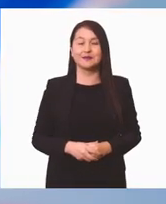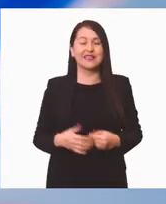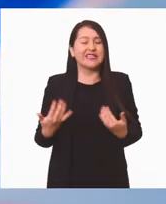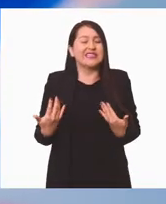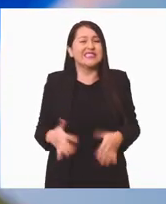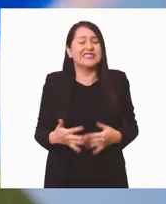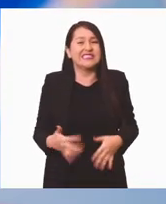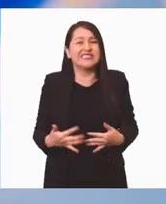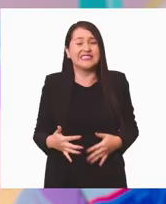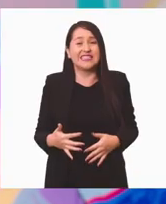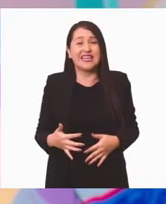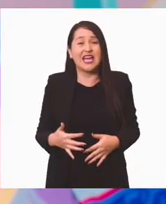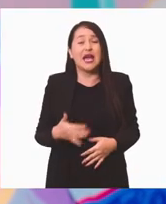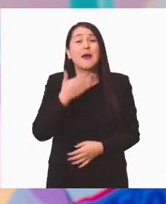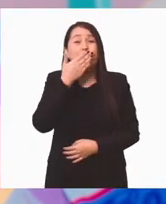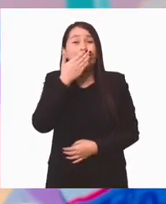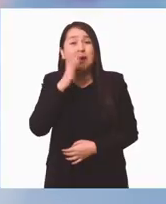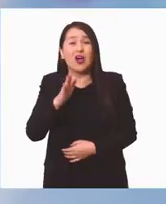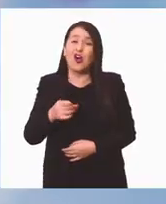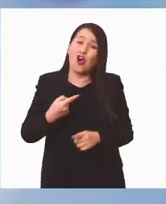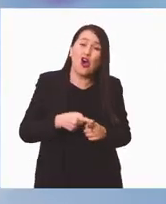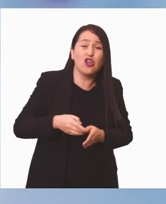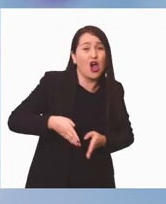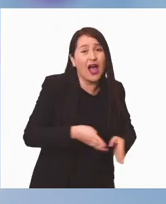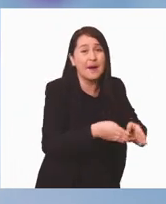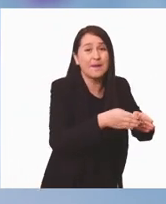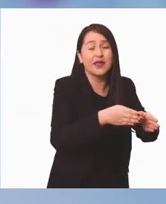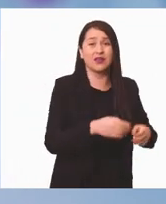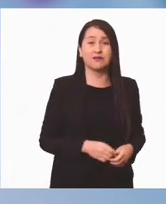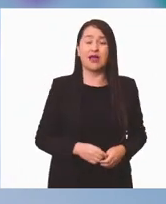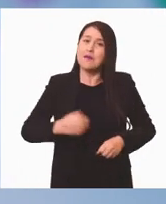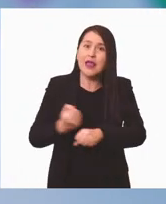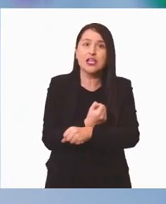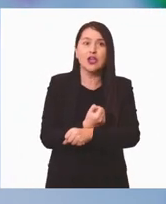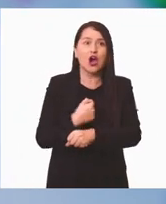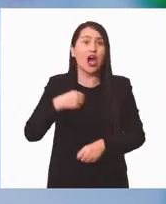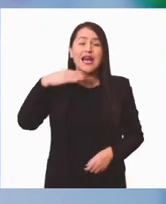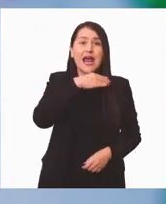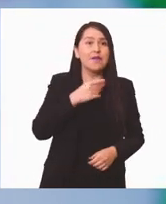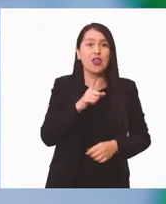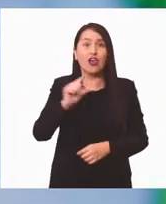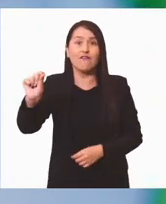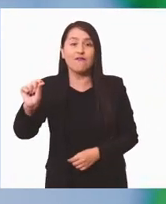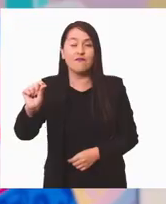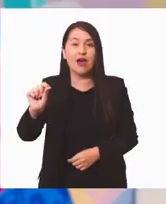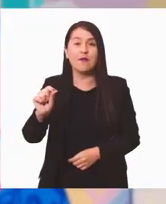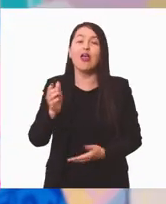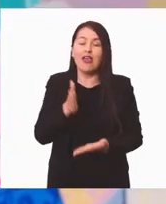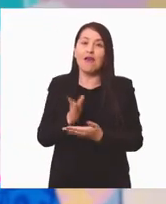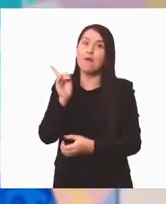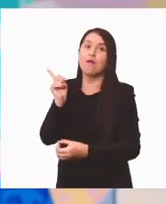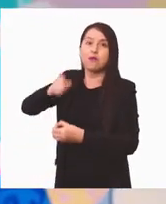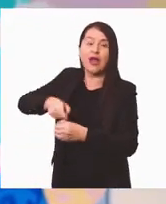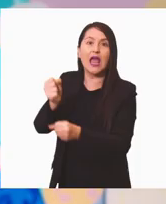¡Auch! Creo que mejor tomamos otro camino. ¡Maldición! Si no salimos rápido de acá, vamos a perder nuestros cupos en las